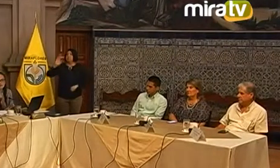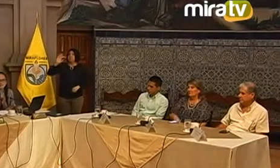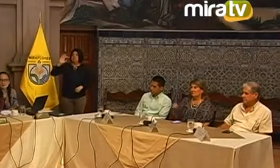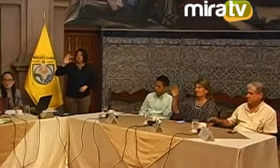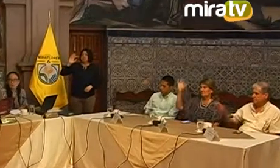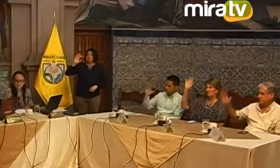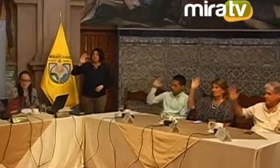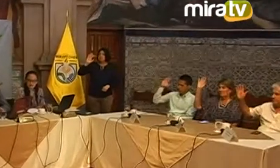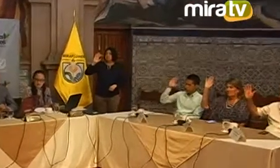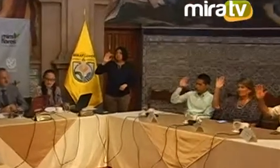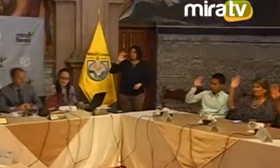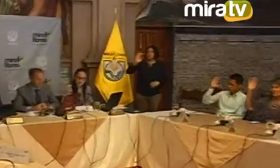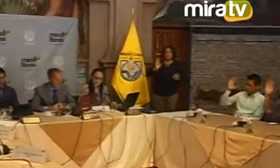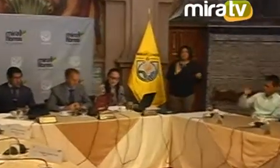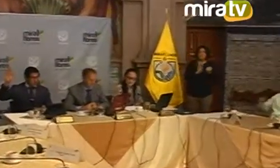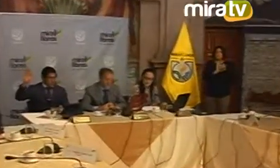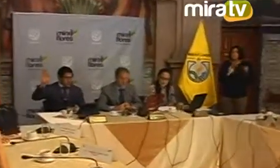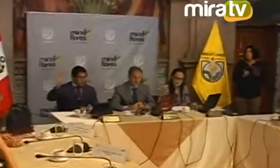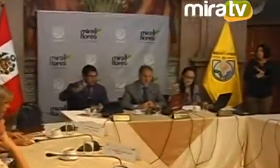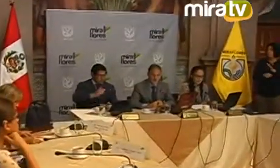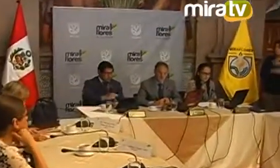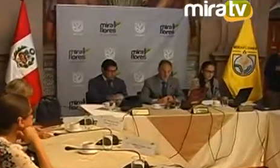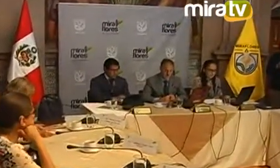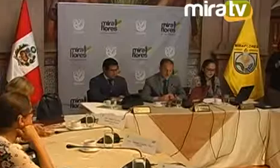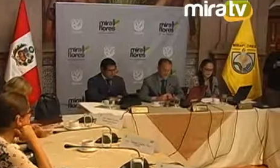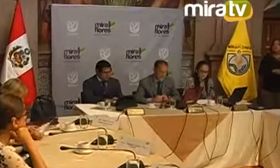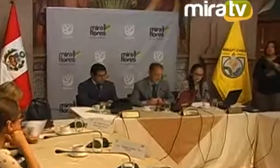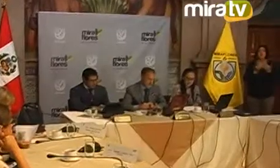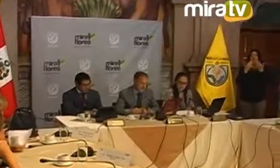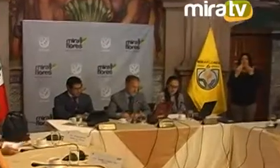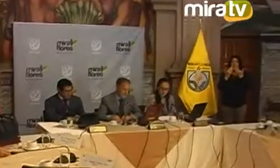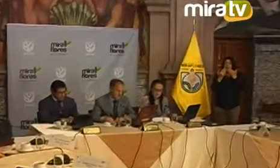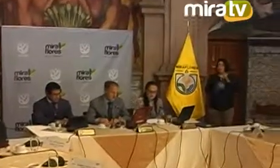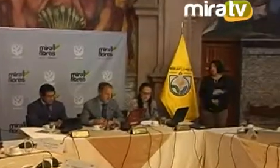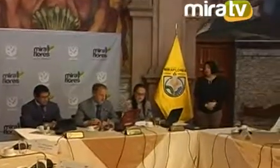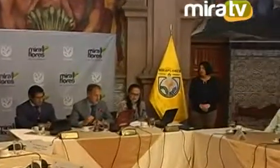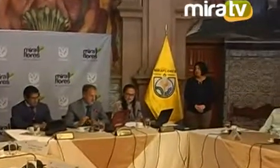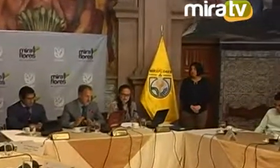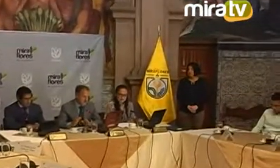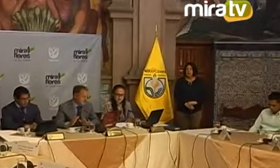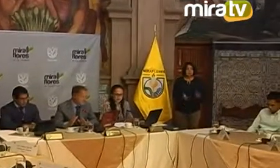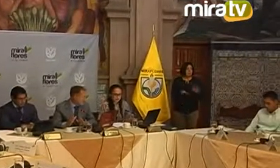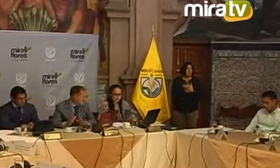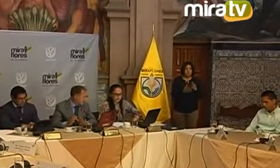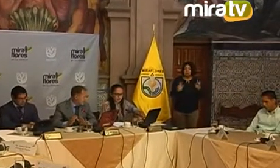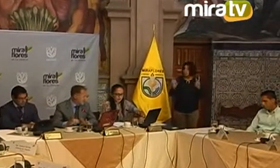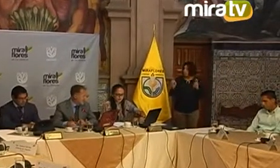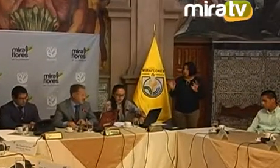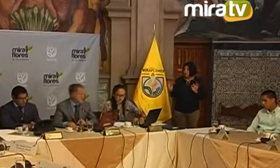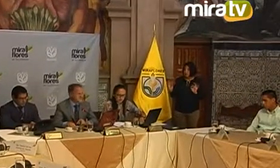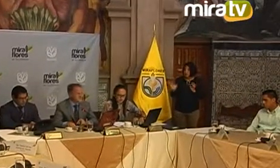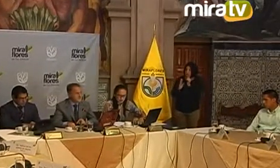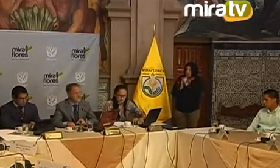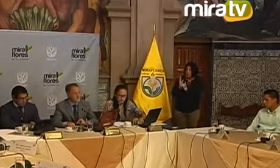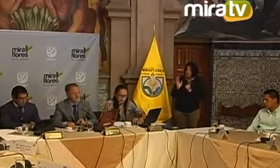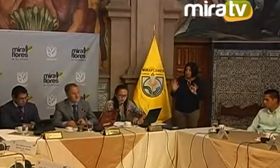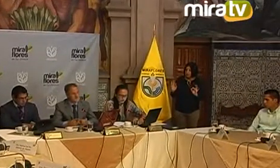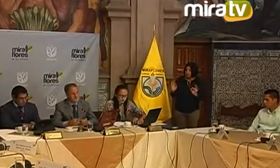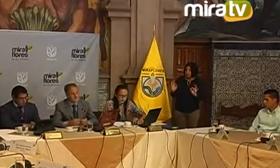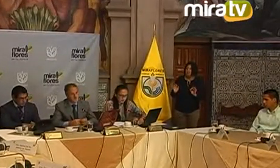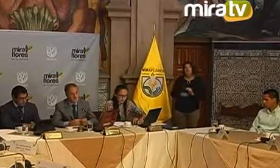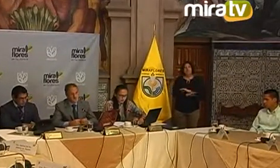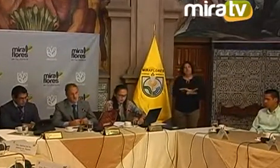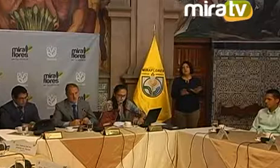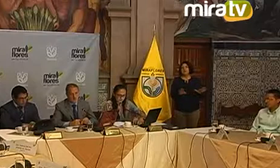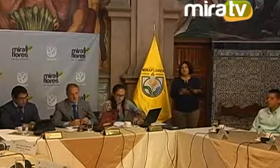conformidad. Se aprueba por unanimidad de votos también. Muchísimas gracias. No tenemos más temas en agenda, ¿verdad? Es